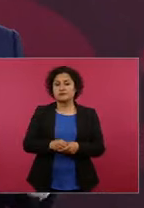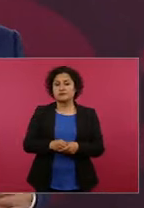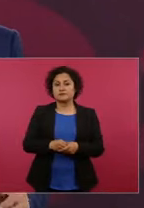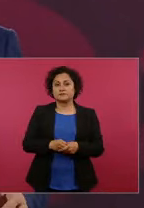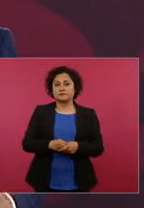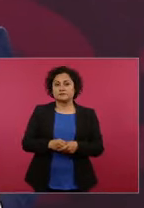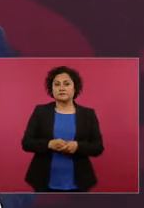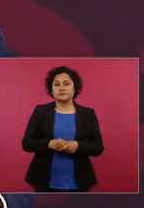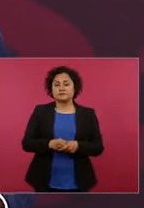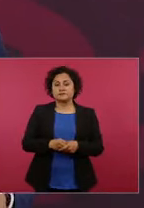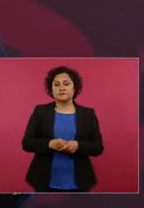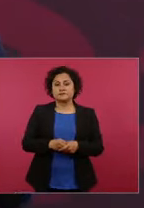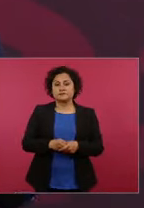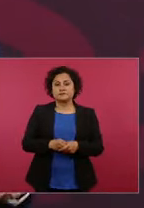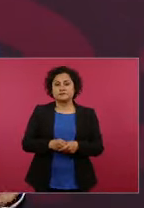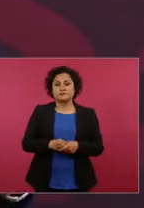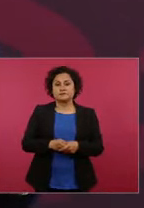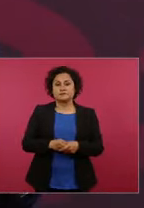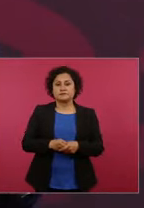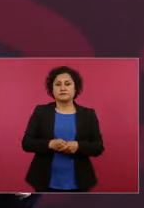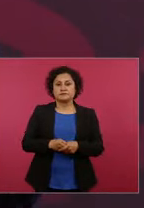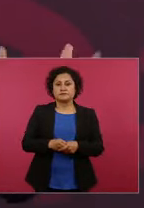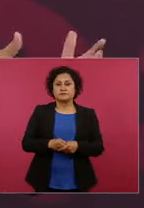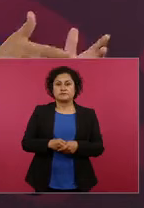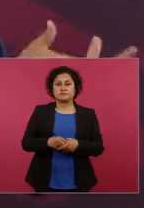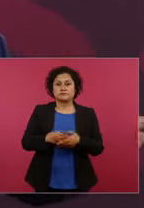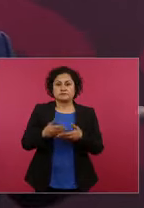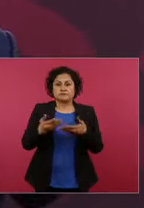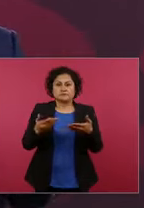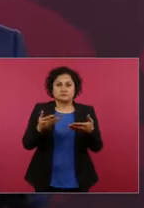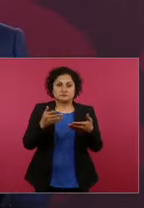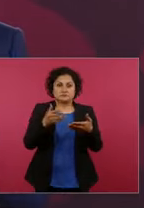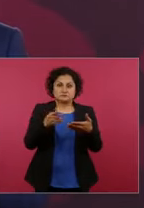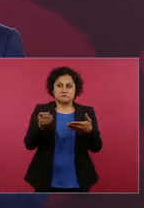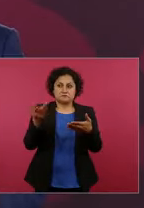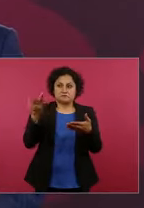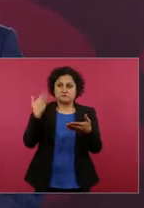todo indicaba a un suicidio.